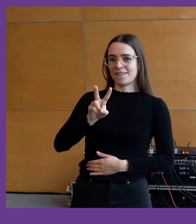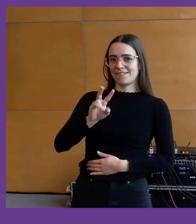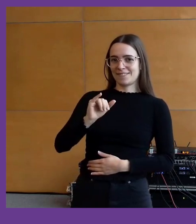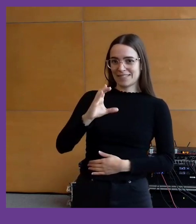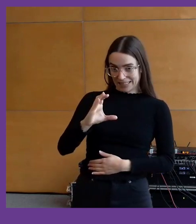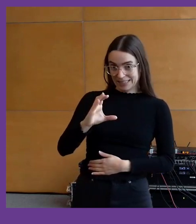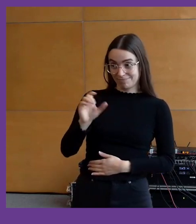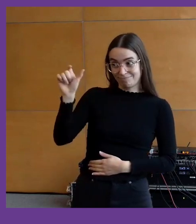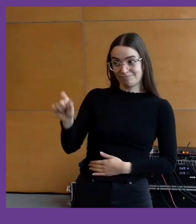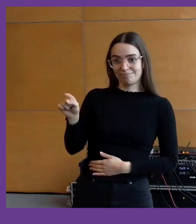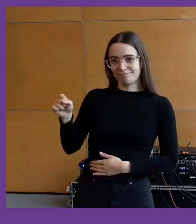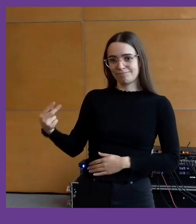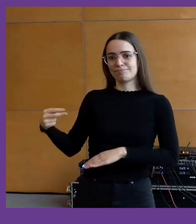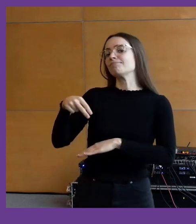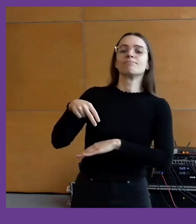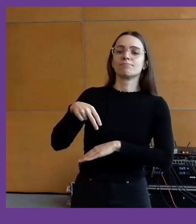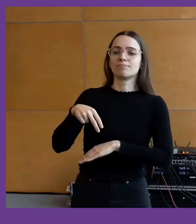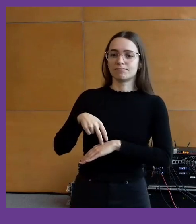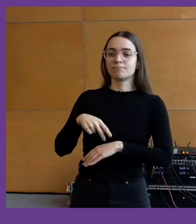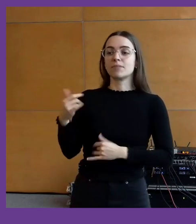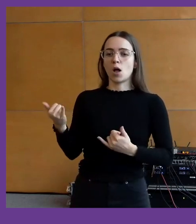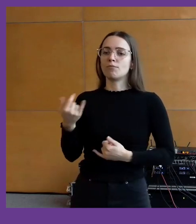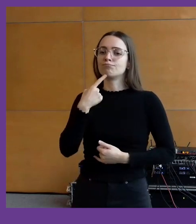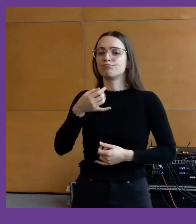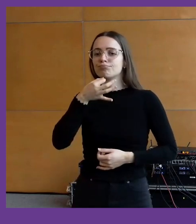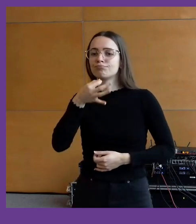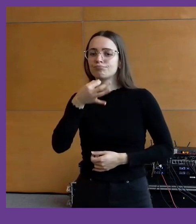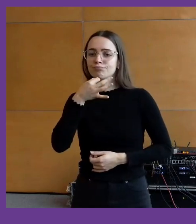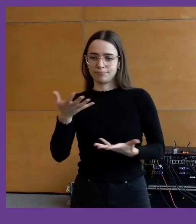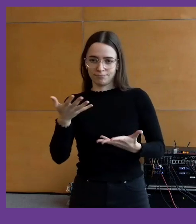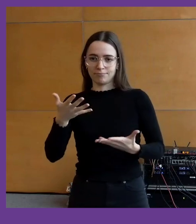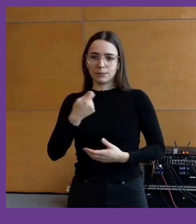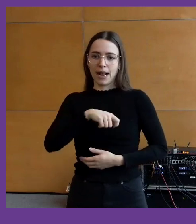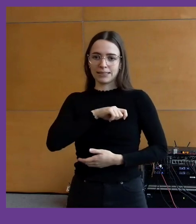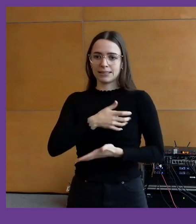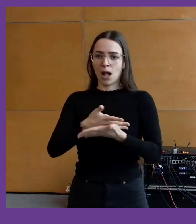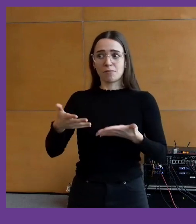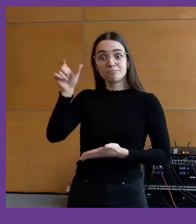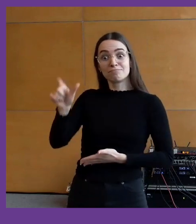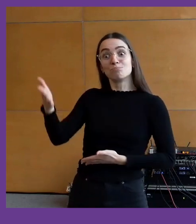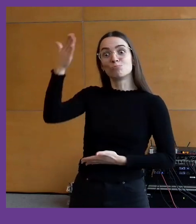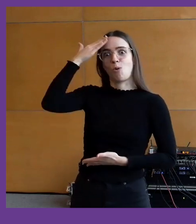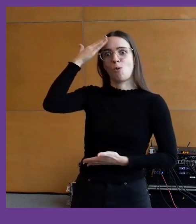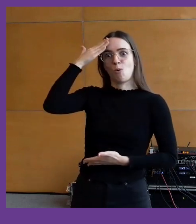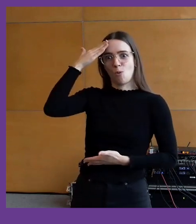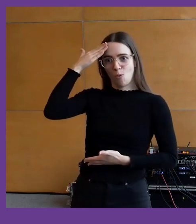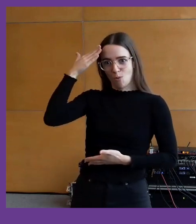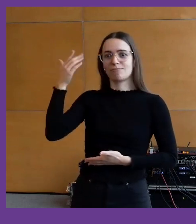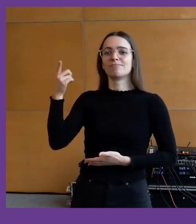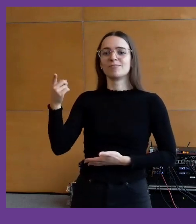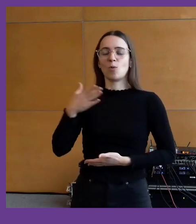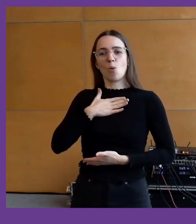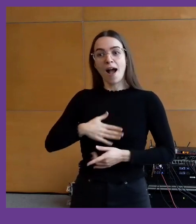conocido en ONU Turismo, es nuestro cómplice, es nuestro aliado y lleva trabajando para promover la